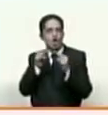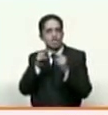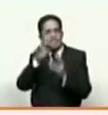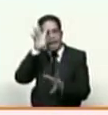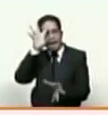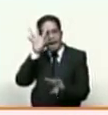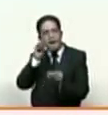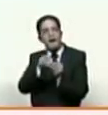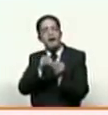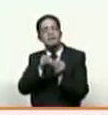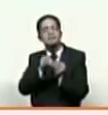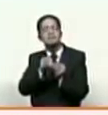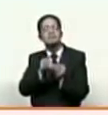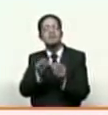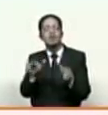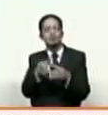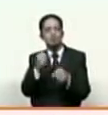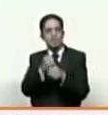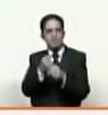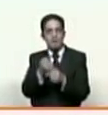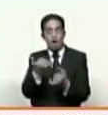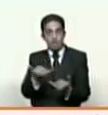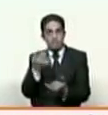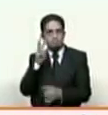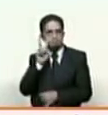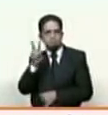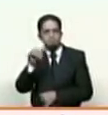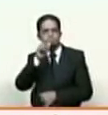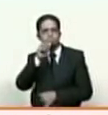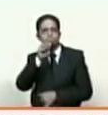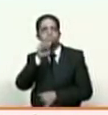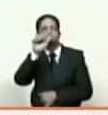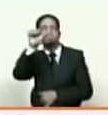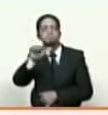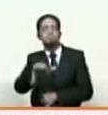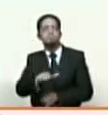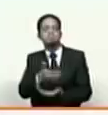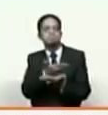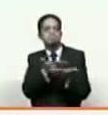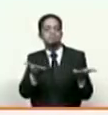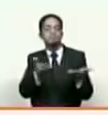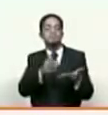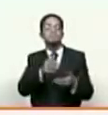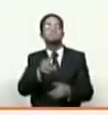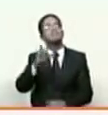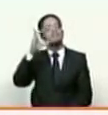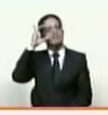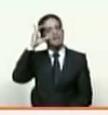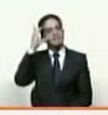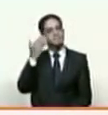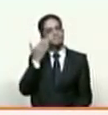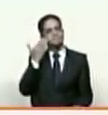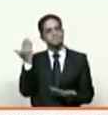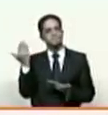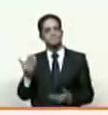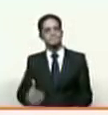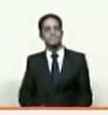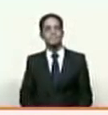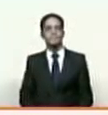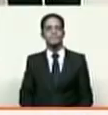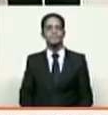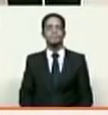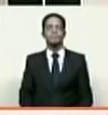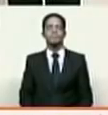en esta reunión de trabajo, vamos a escuchar de inmediato las declaraciones que va a ofrecer al país la Vicepresidenta Ejecutiva de la República. Delcy